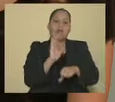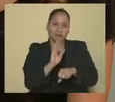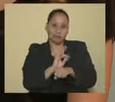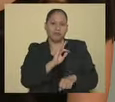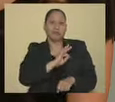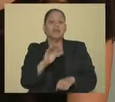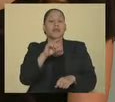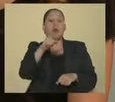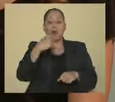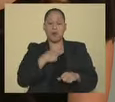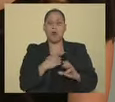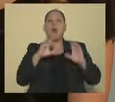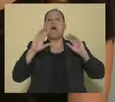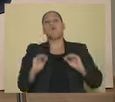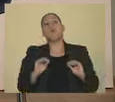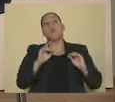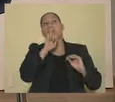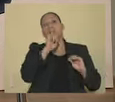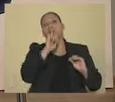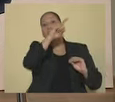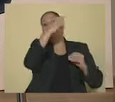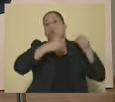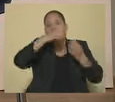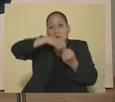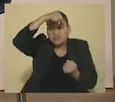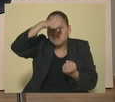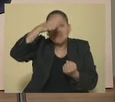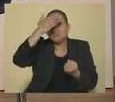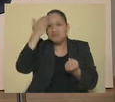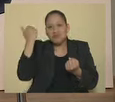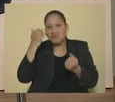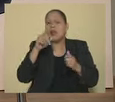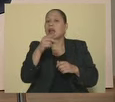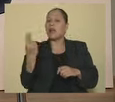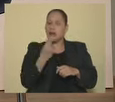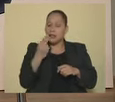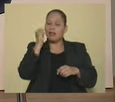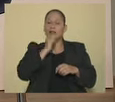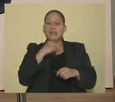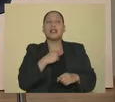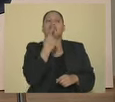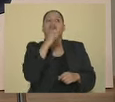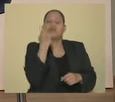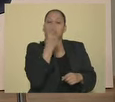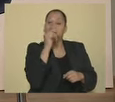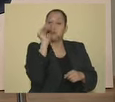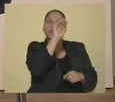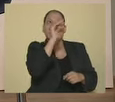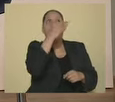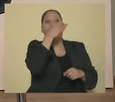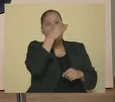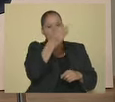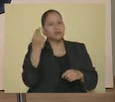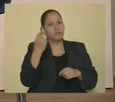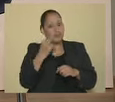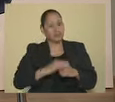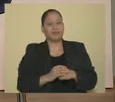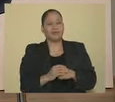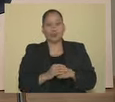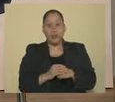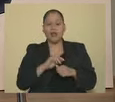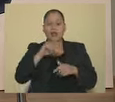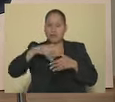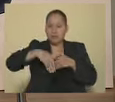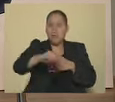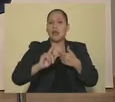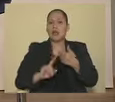cosas no pueden ser por arte de magia, ni se sigue de oficio. Hay que demandarlas, hay que denunciarlas. Tiene que tener